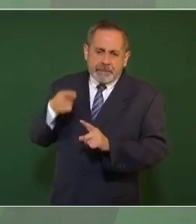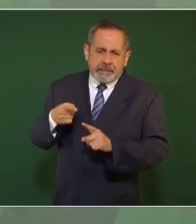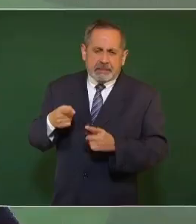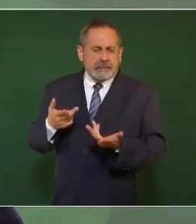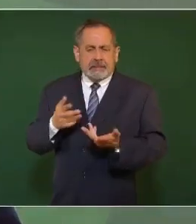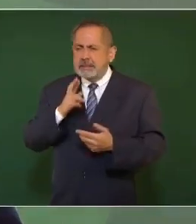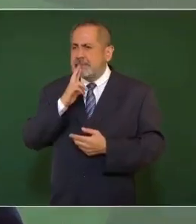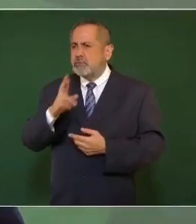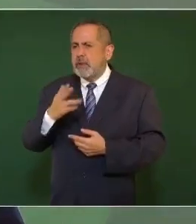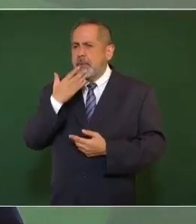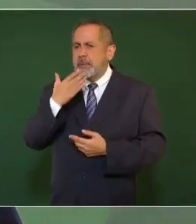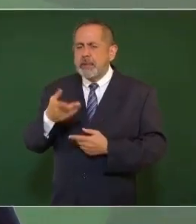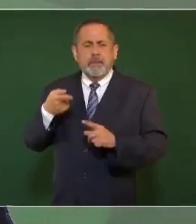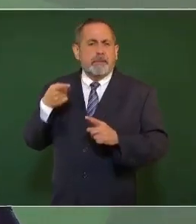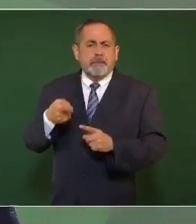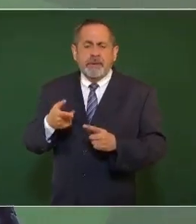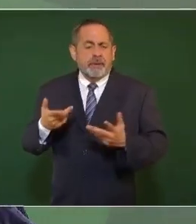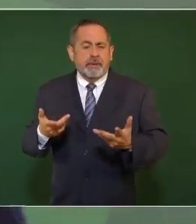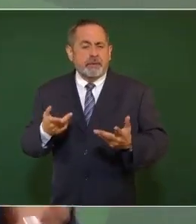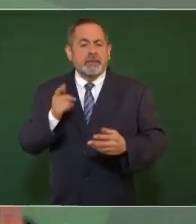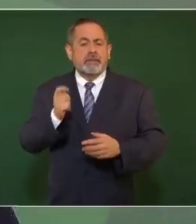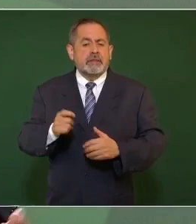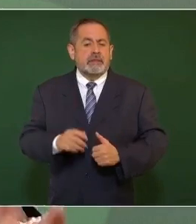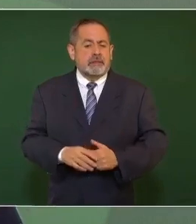tiene que ver con